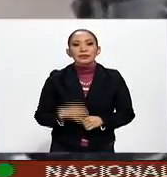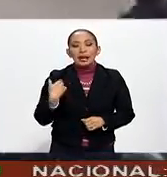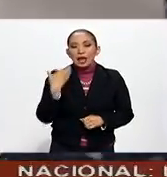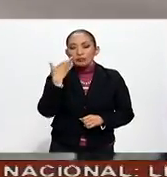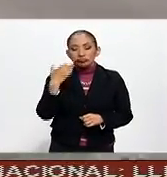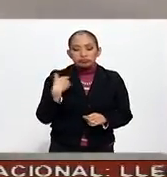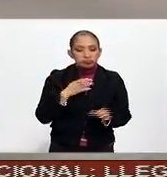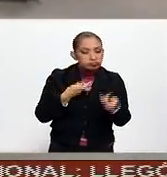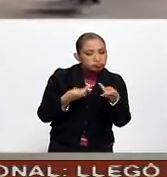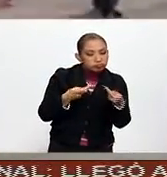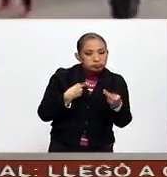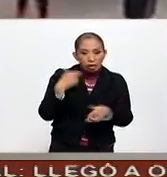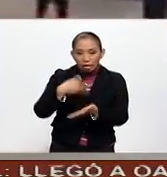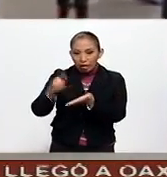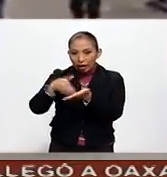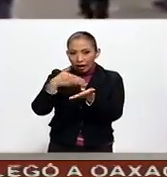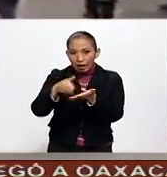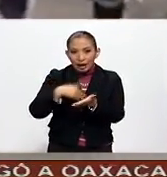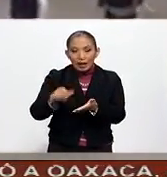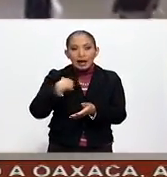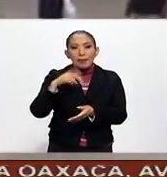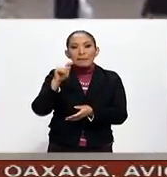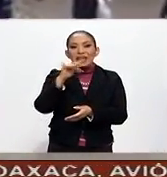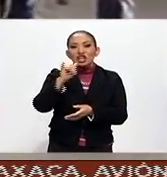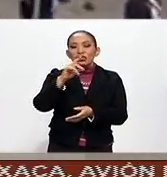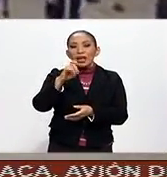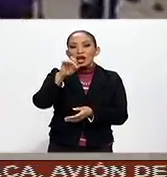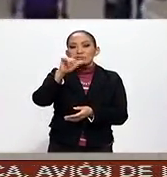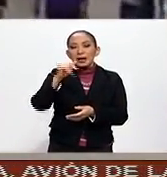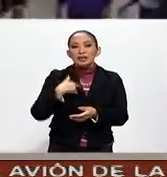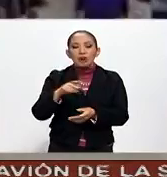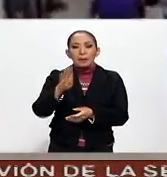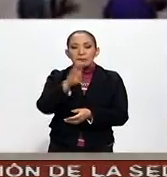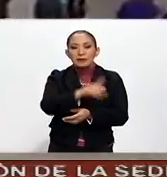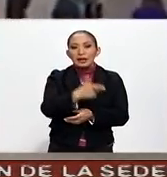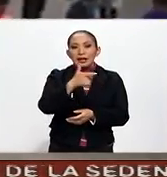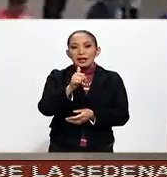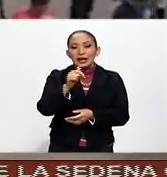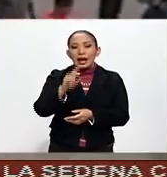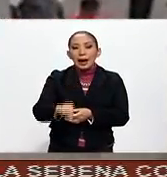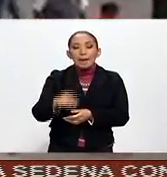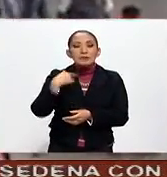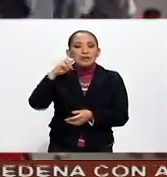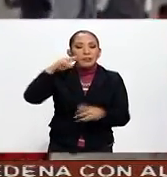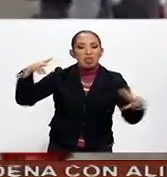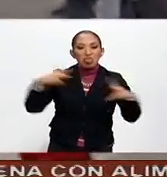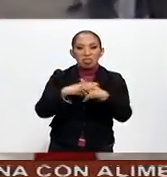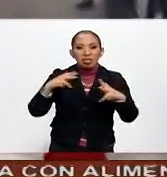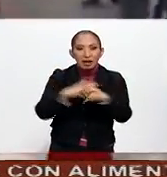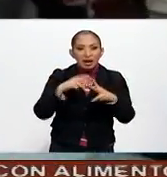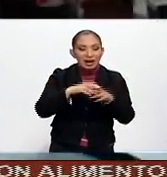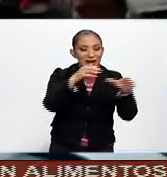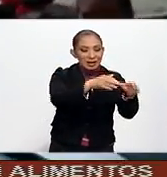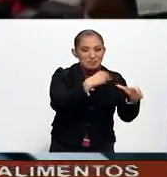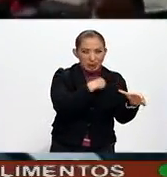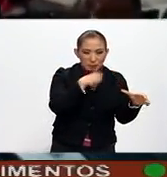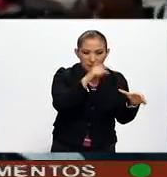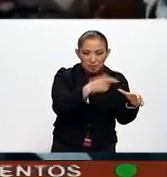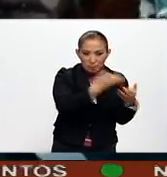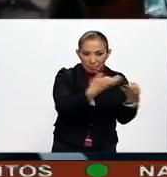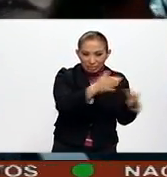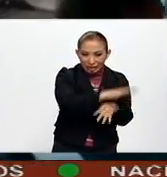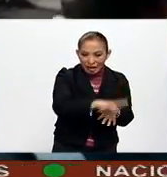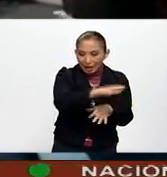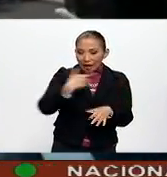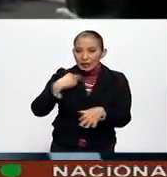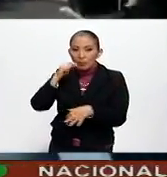Durante un operativo de desalojo en la colonia Peñón de los Baños, en la delegación Venustiano Carranza, se registró un enfrentamiento entre los ocupantes del predio y